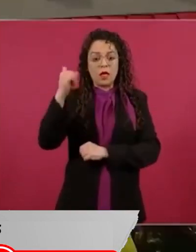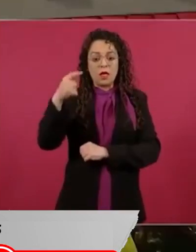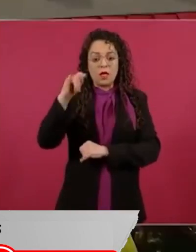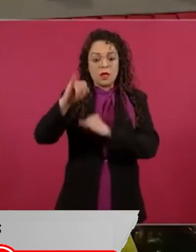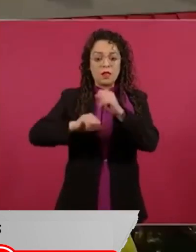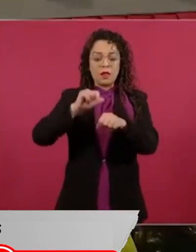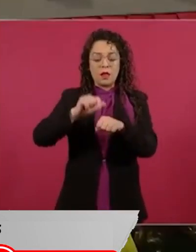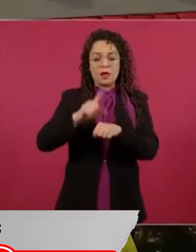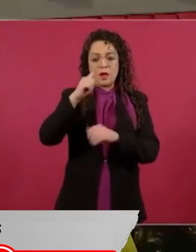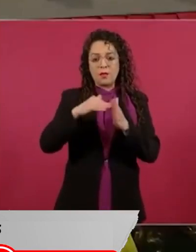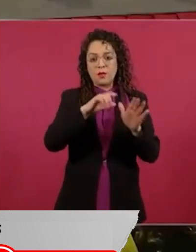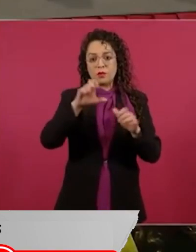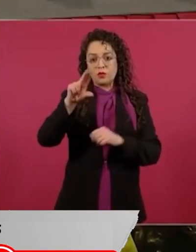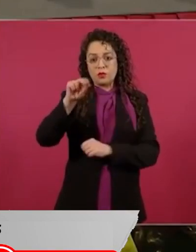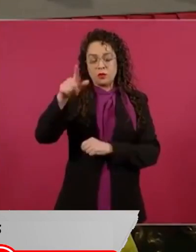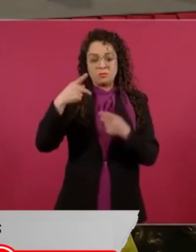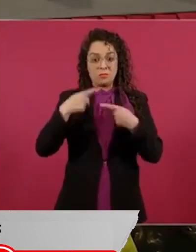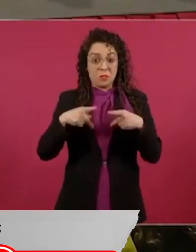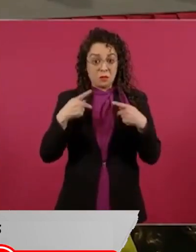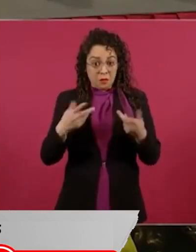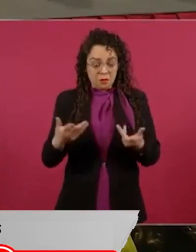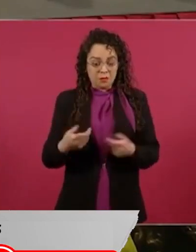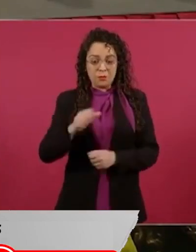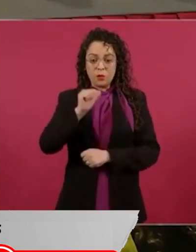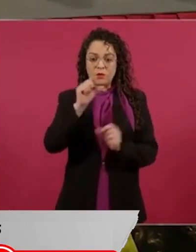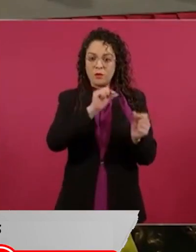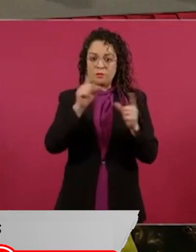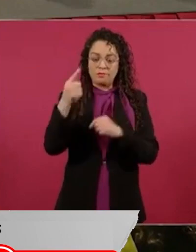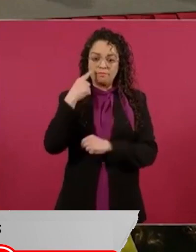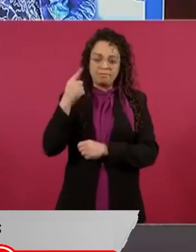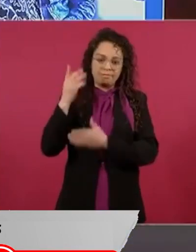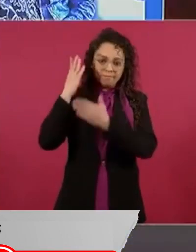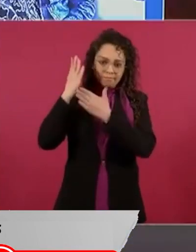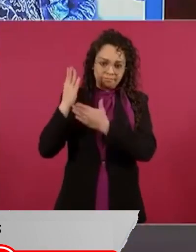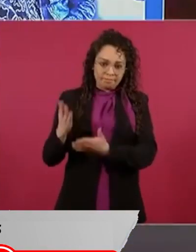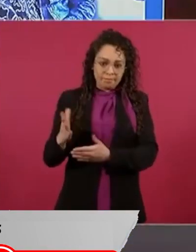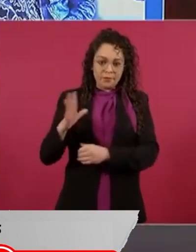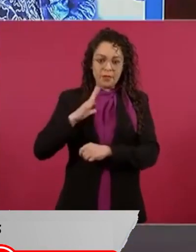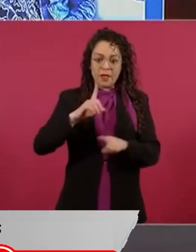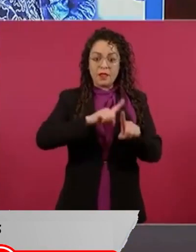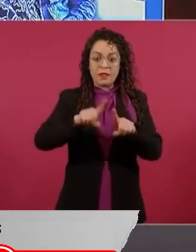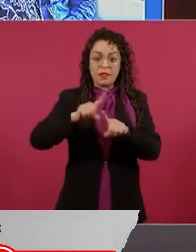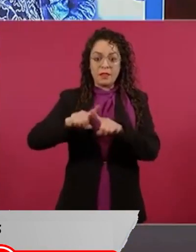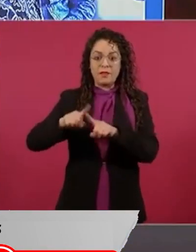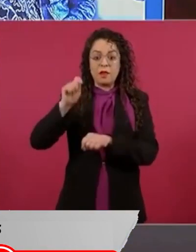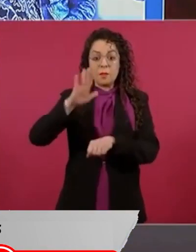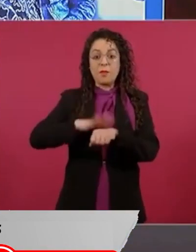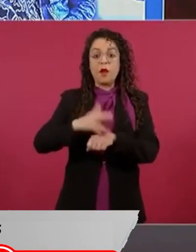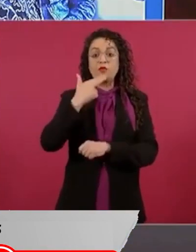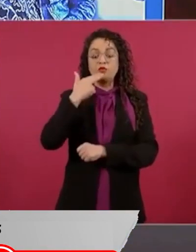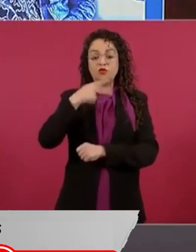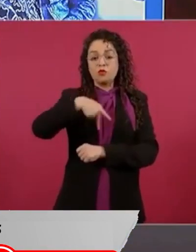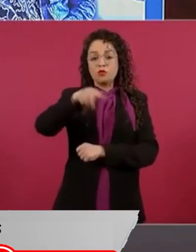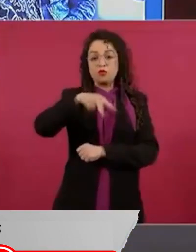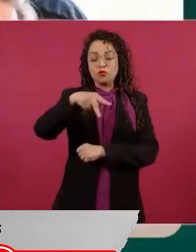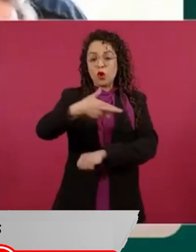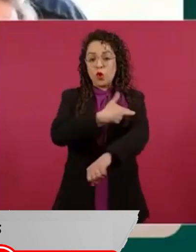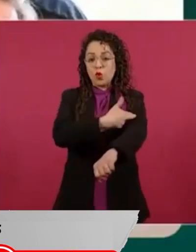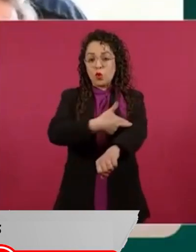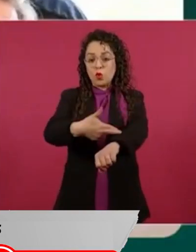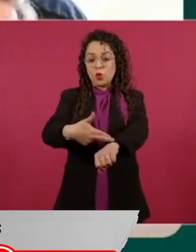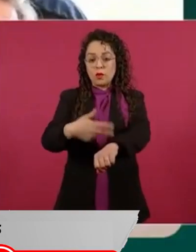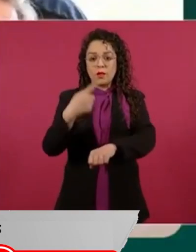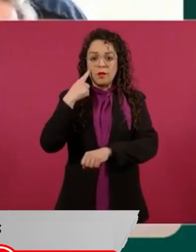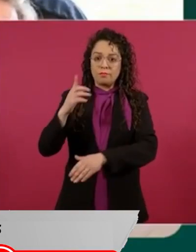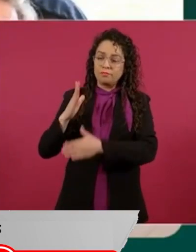internacionales. En la siguiente lámina, por favor, ahí vemos los destinos o las rutas que tienen mayor demanda. Sigue comportándose de